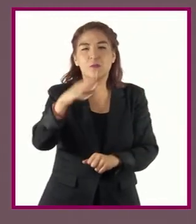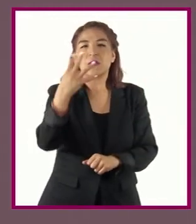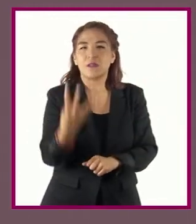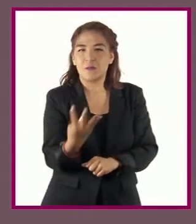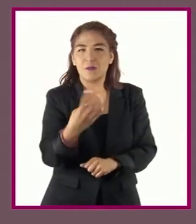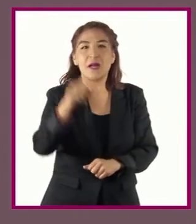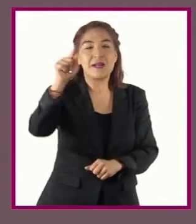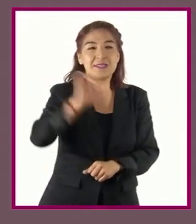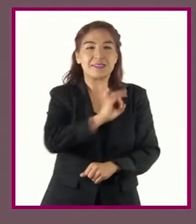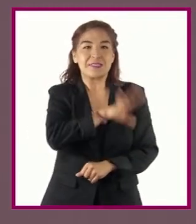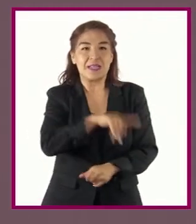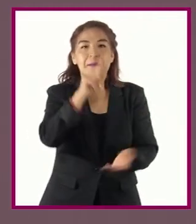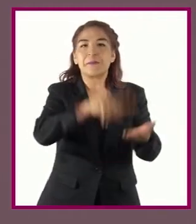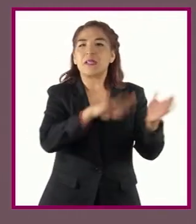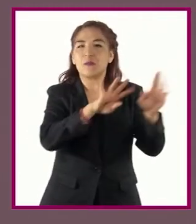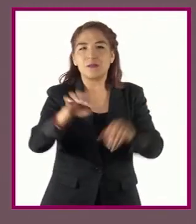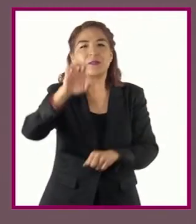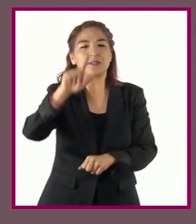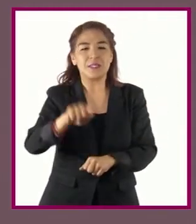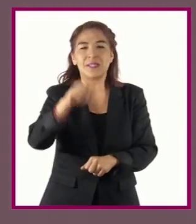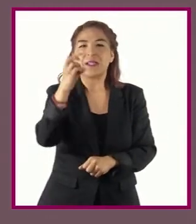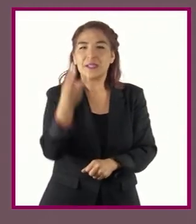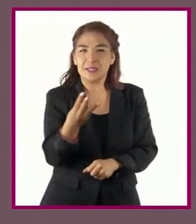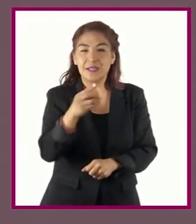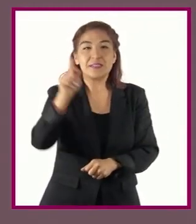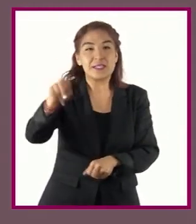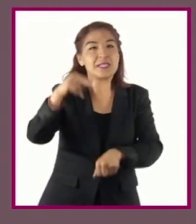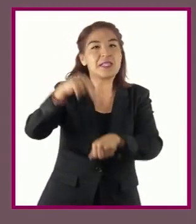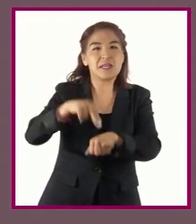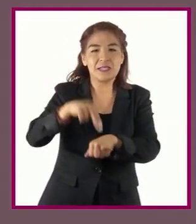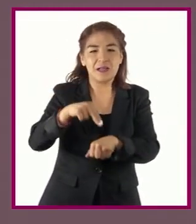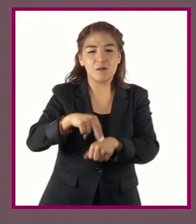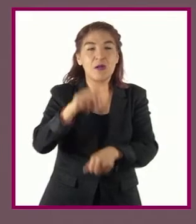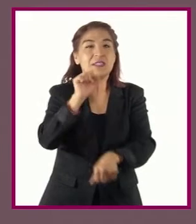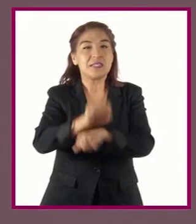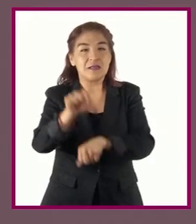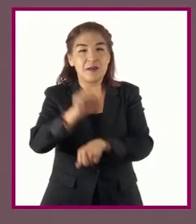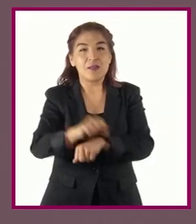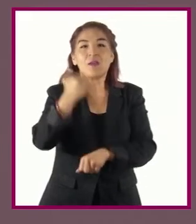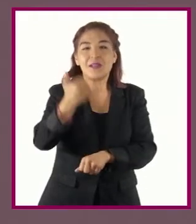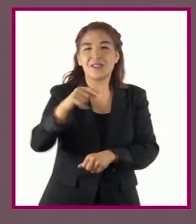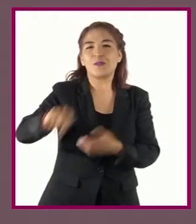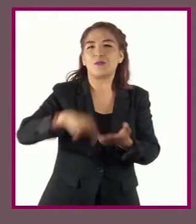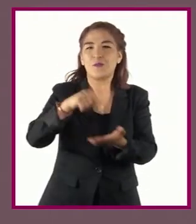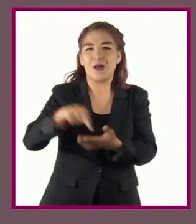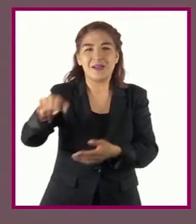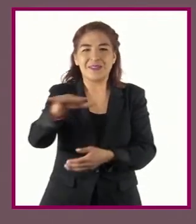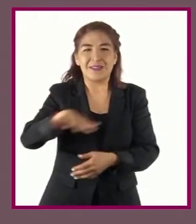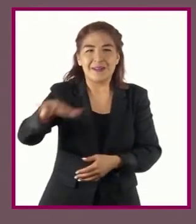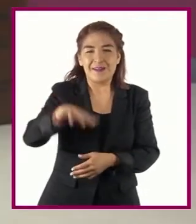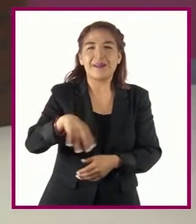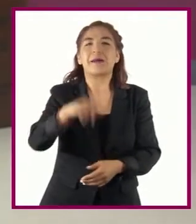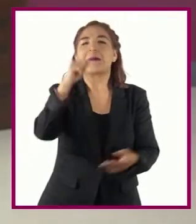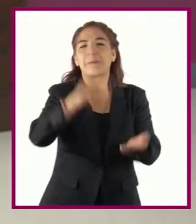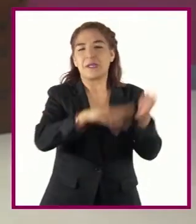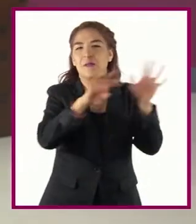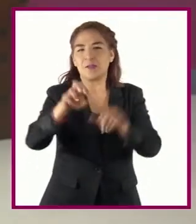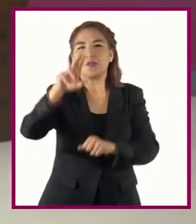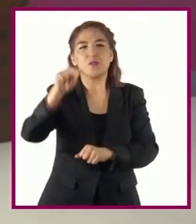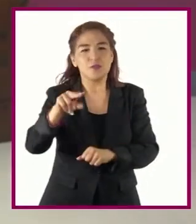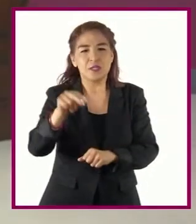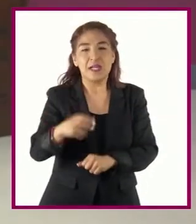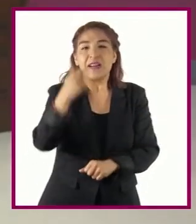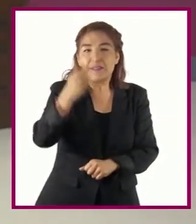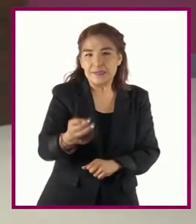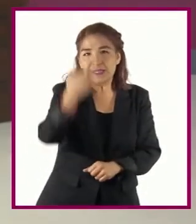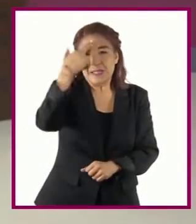1954, en Chile en 1973 y en Nicaragua, El Salvador y el Caribe en los años 80. En esos